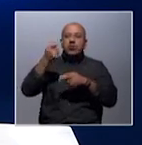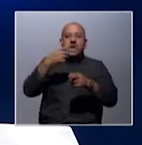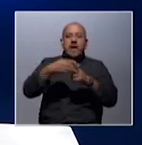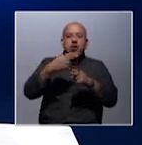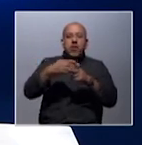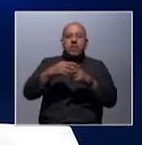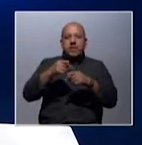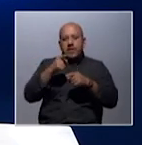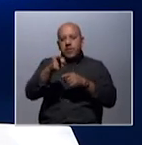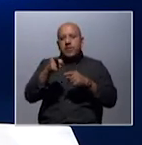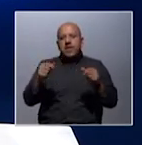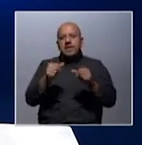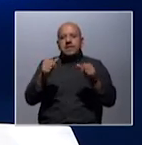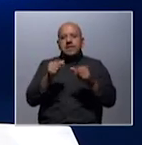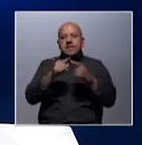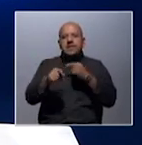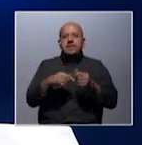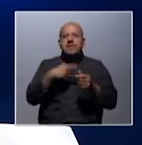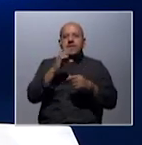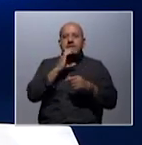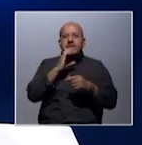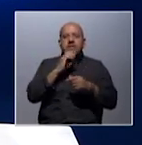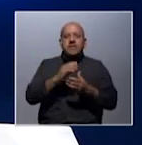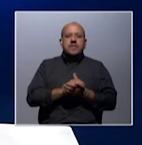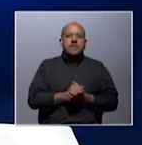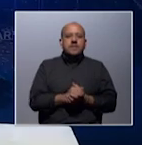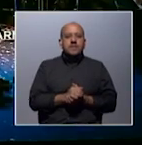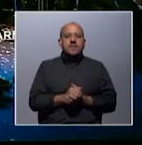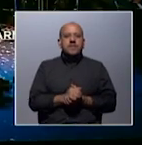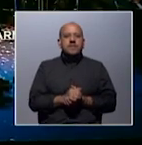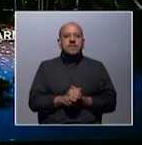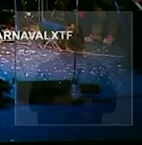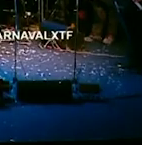través del humor, de la risa, nos llevó, por ejemplo, a este momento.